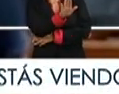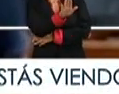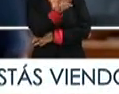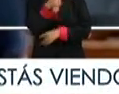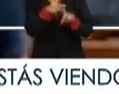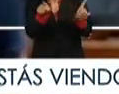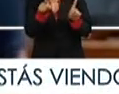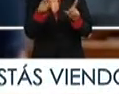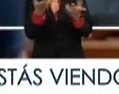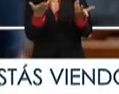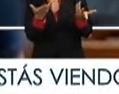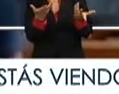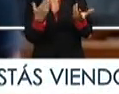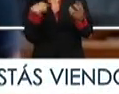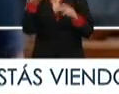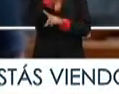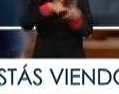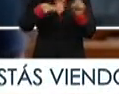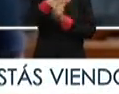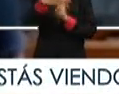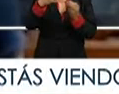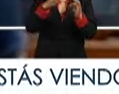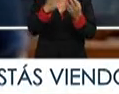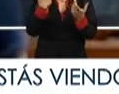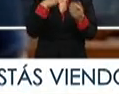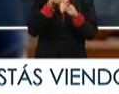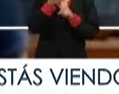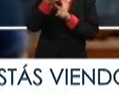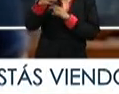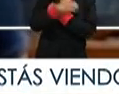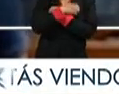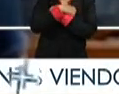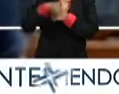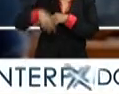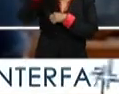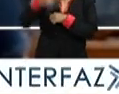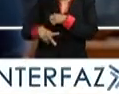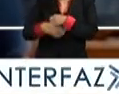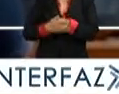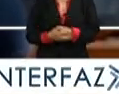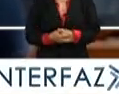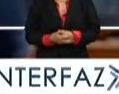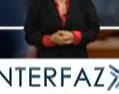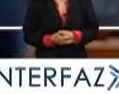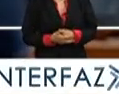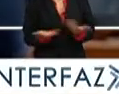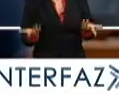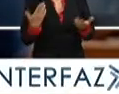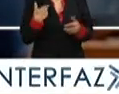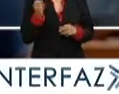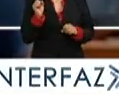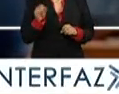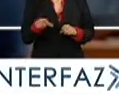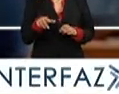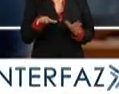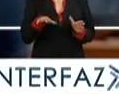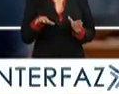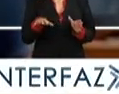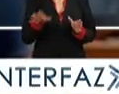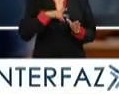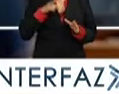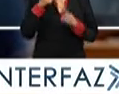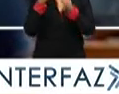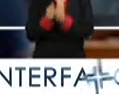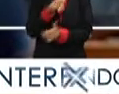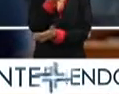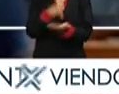o sea, diferentes maneras, diferentes contextos son los que influyen en la educación aquí en México. Y pues dentro de mi